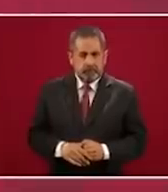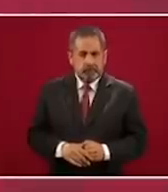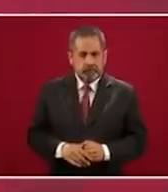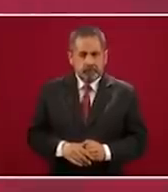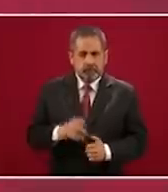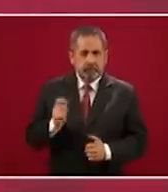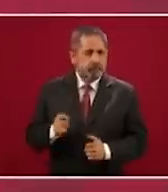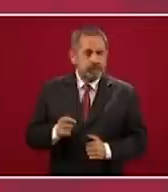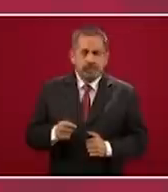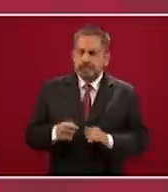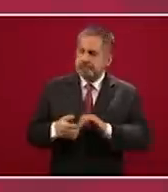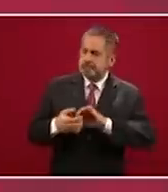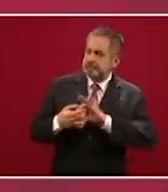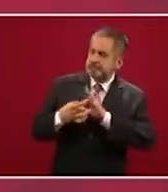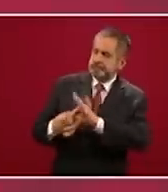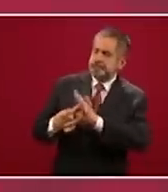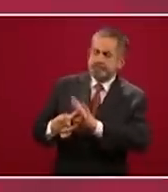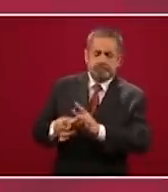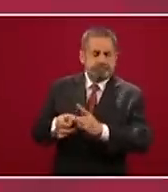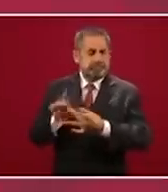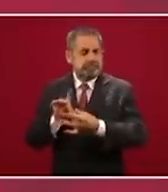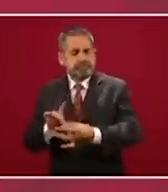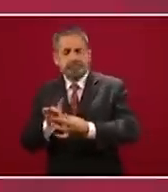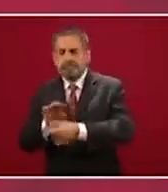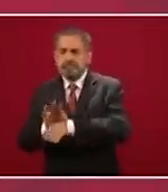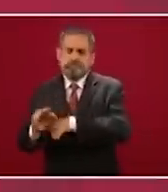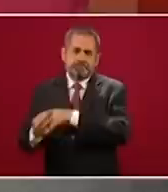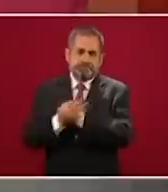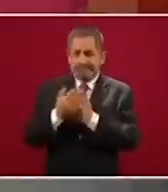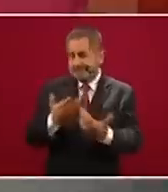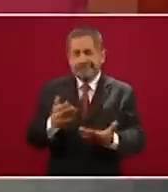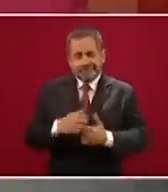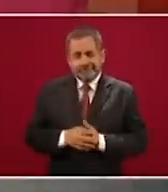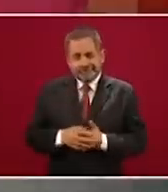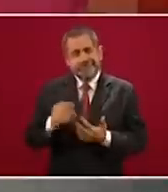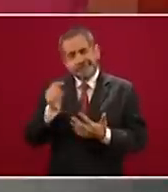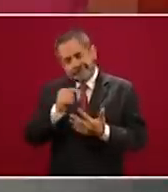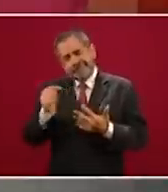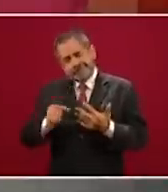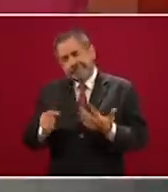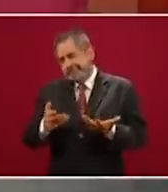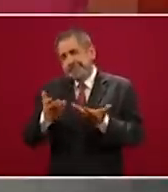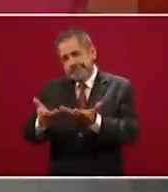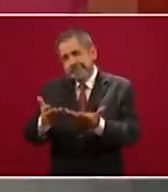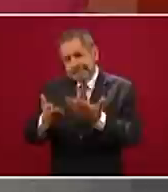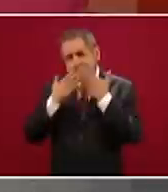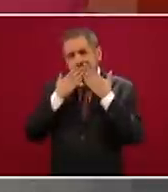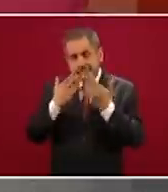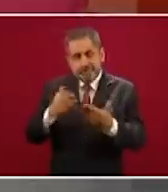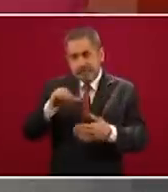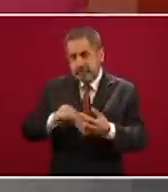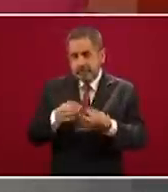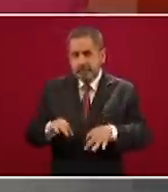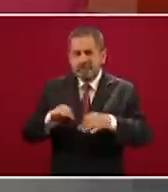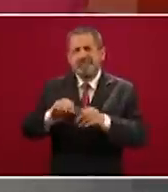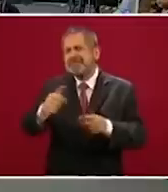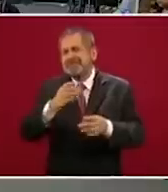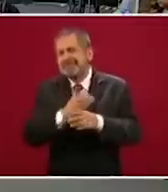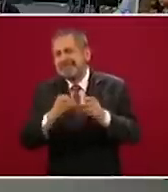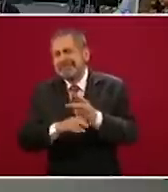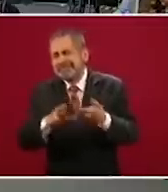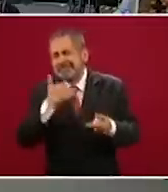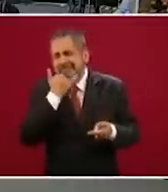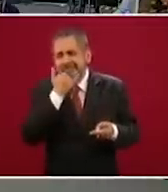La solidaridad que existe. Bueno, todo eso es mucho, muy importante. ¿Qué otra cosa